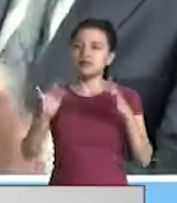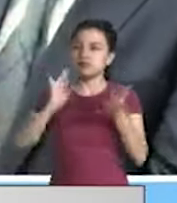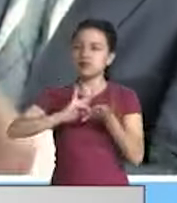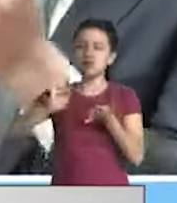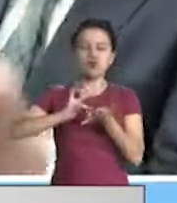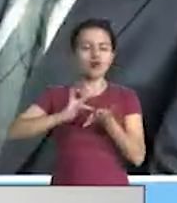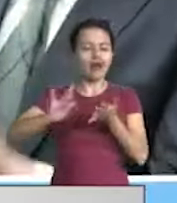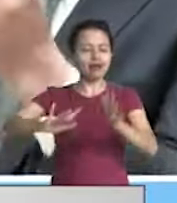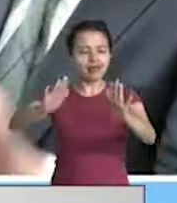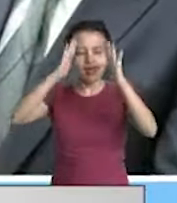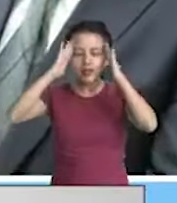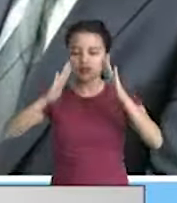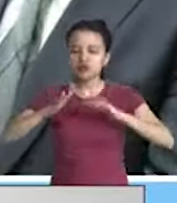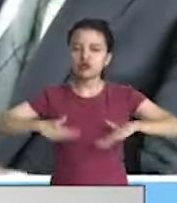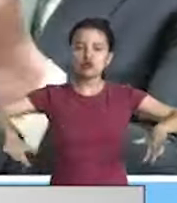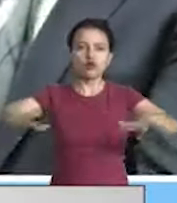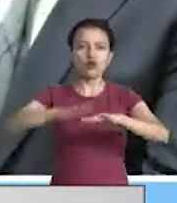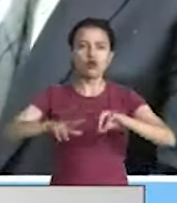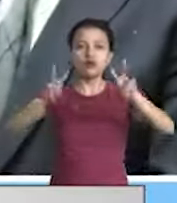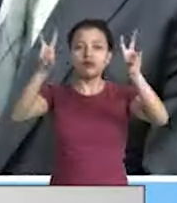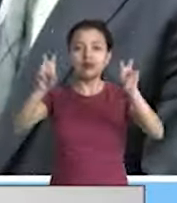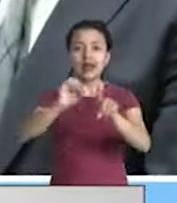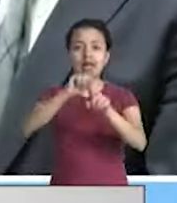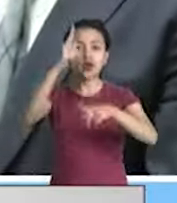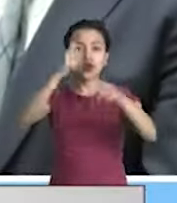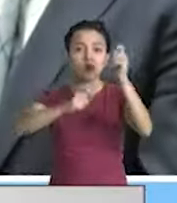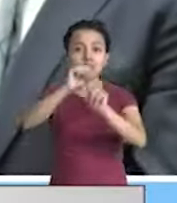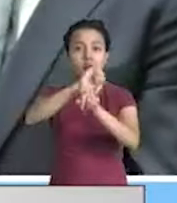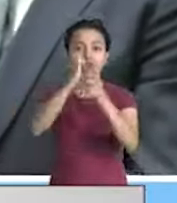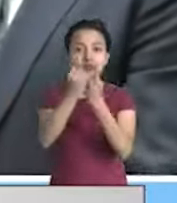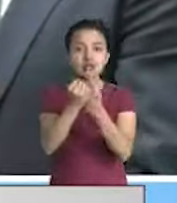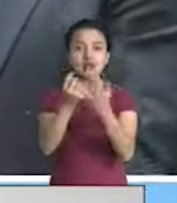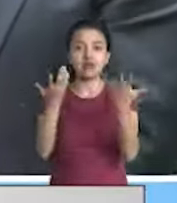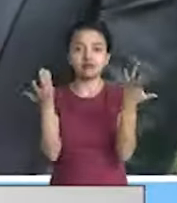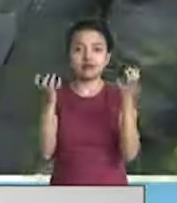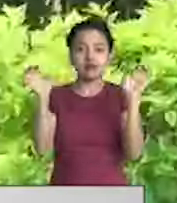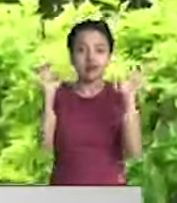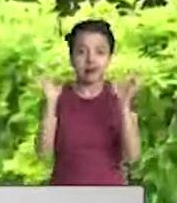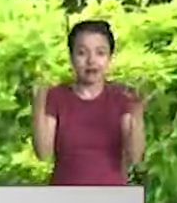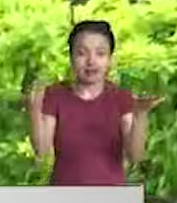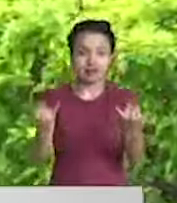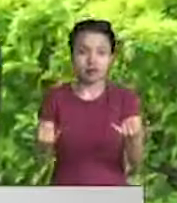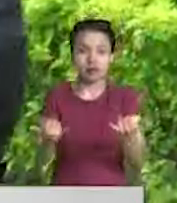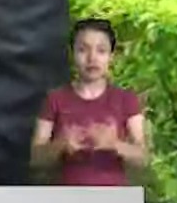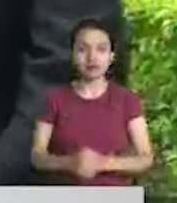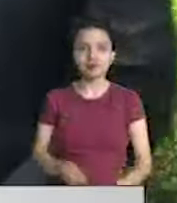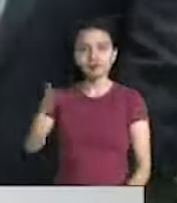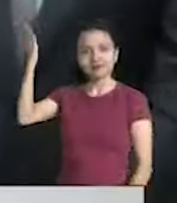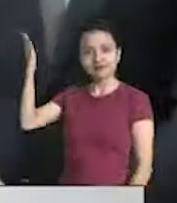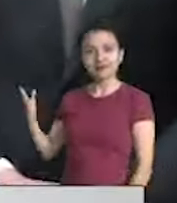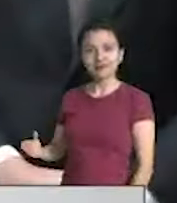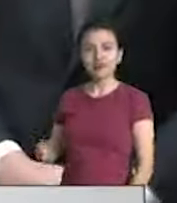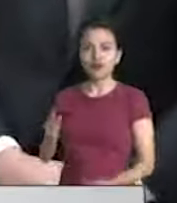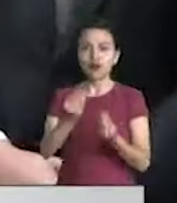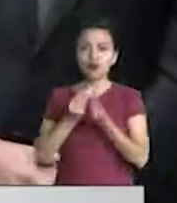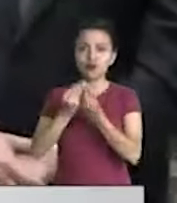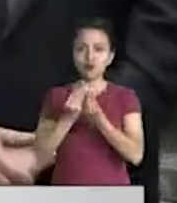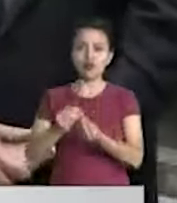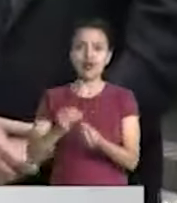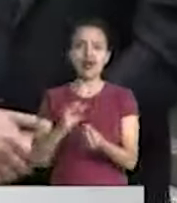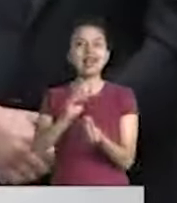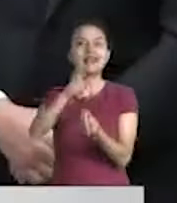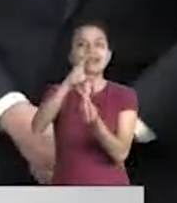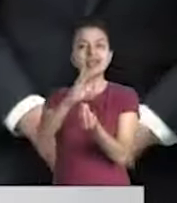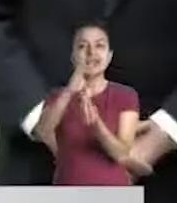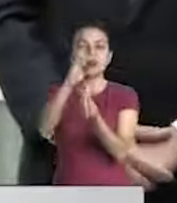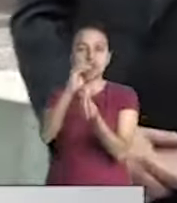emergencia económica, social y de seguridad del sector de María Paz. Concejal, muchas gracias, es la voz del concejal Oscar Ramírez. Es Baos del Centro Democrático